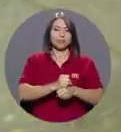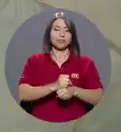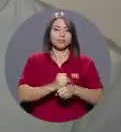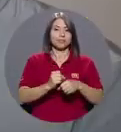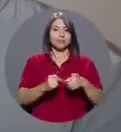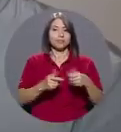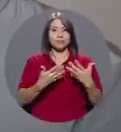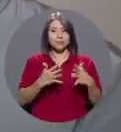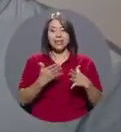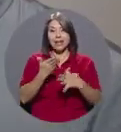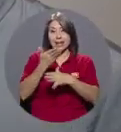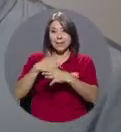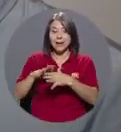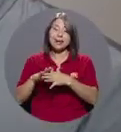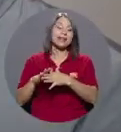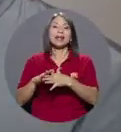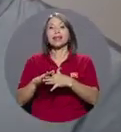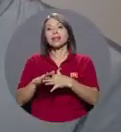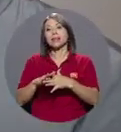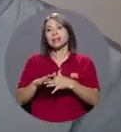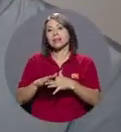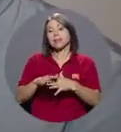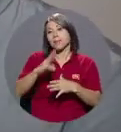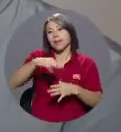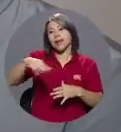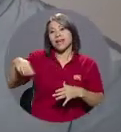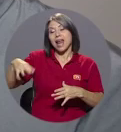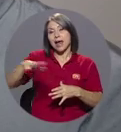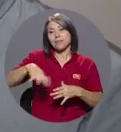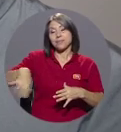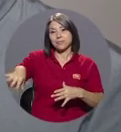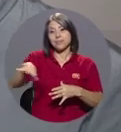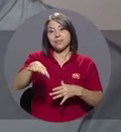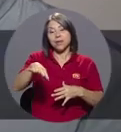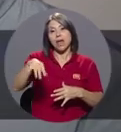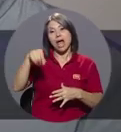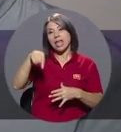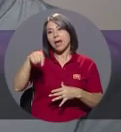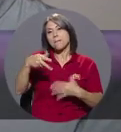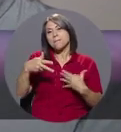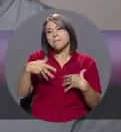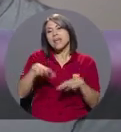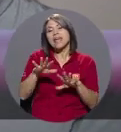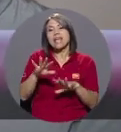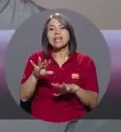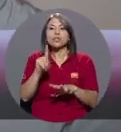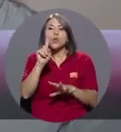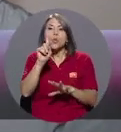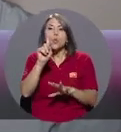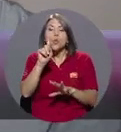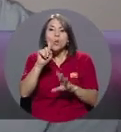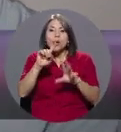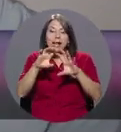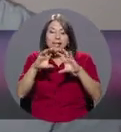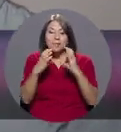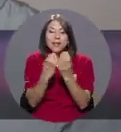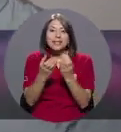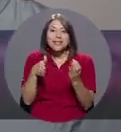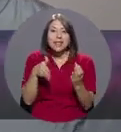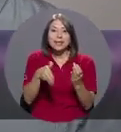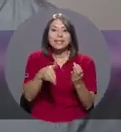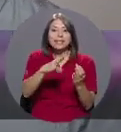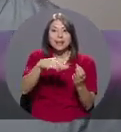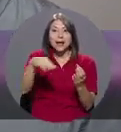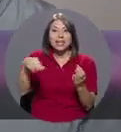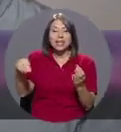Brasil. Y la parte del marina, hay apenas una especie que se produce de